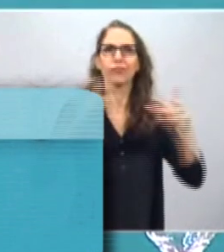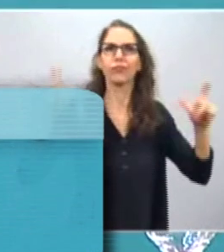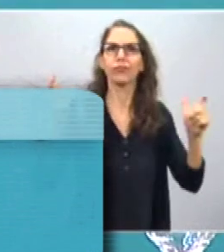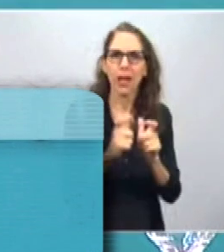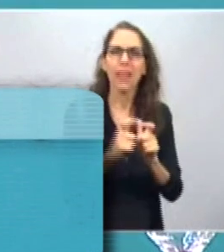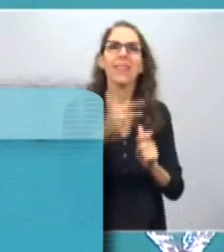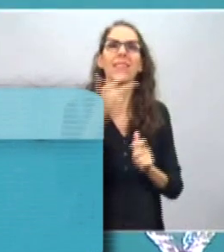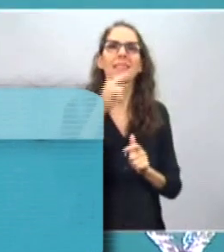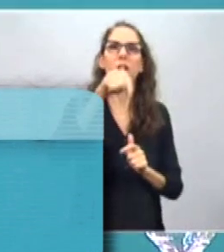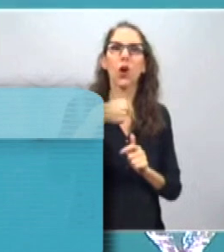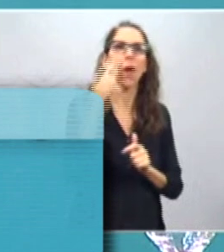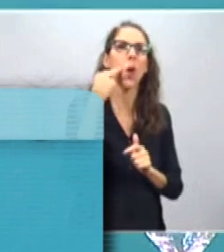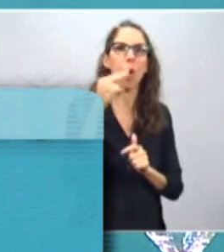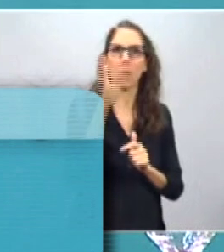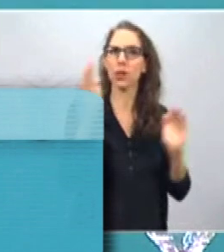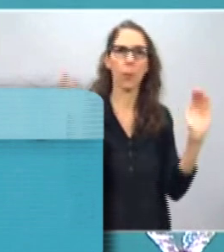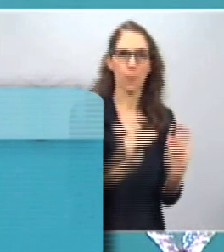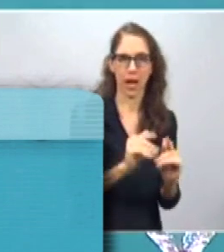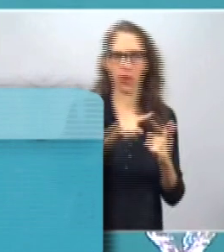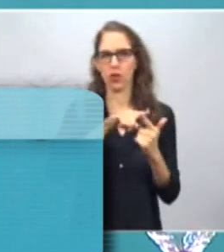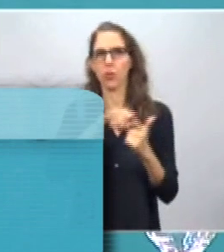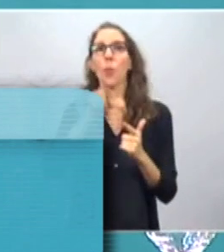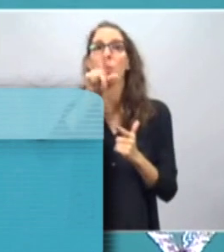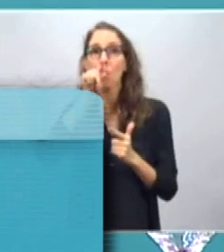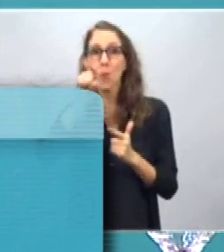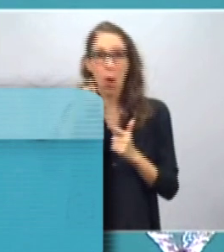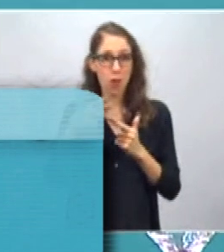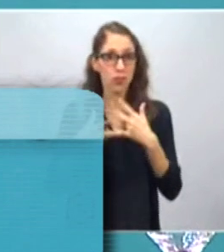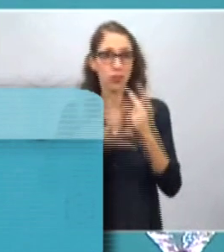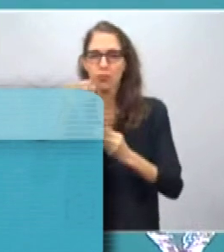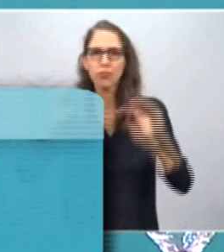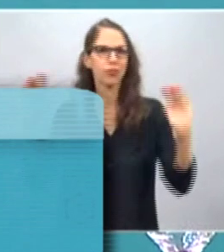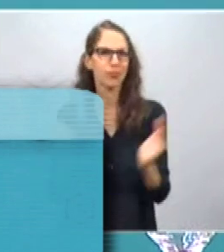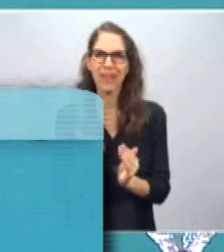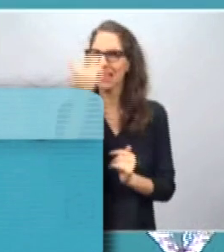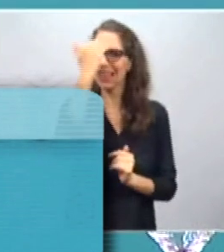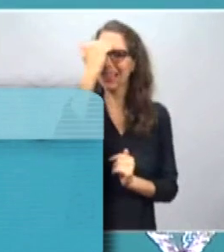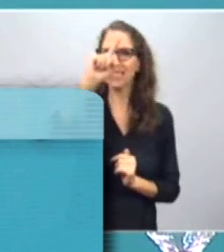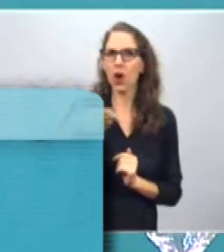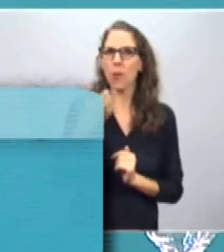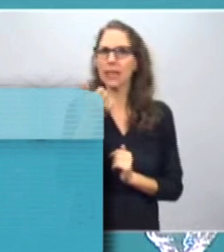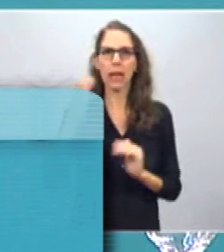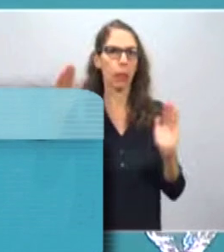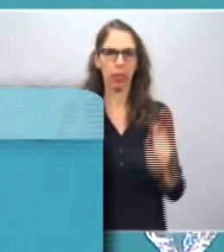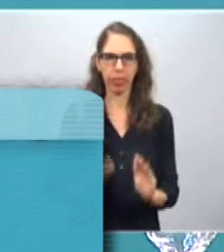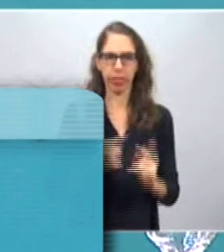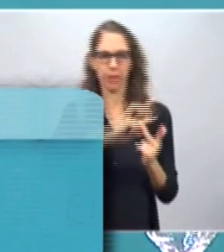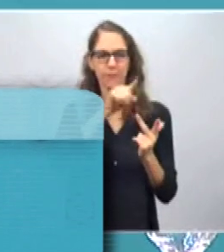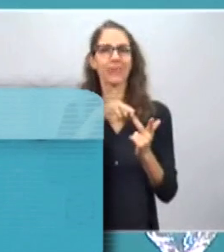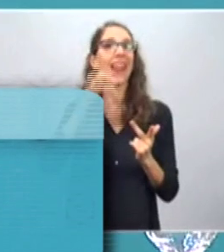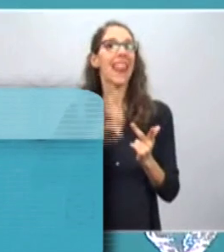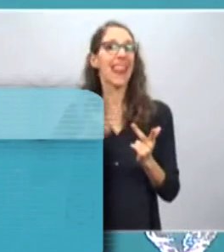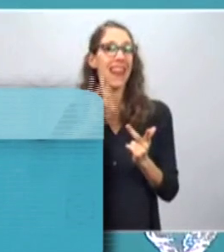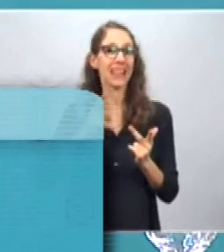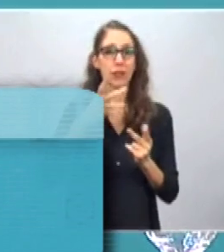17,9%. El consumo de carne aviar, de carne de pollo, cayó 15,6%. Y el consumo de leche